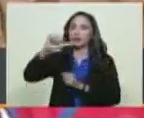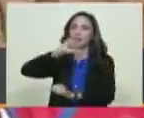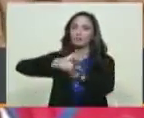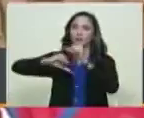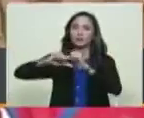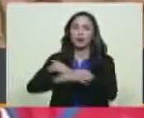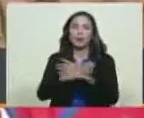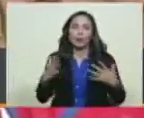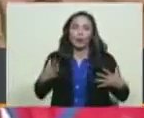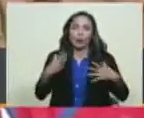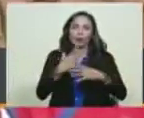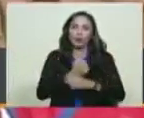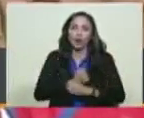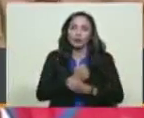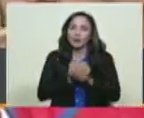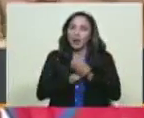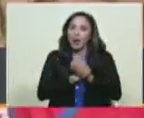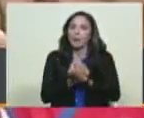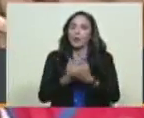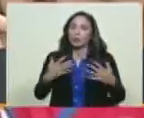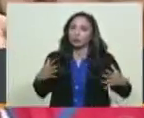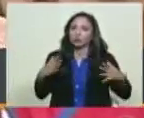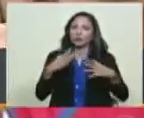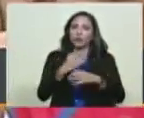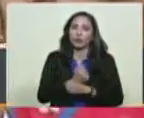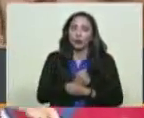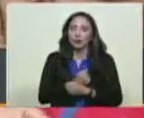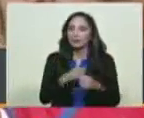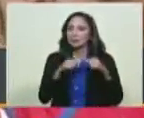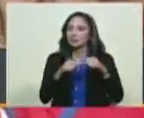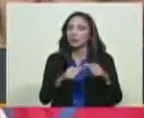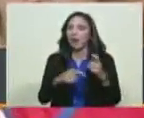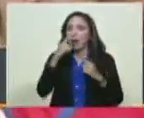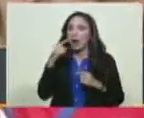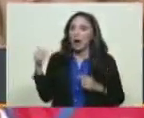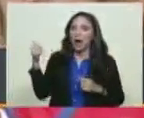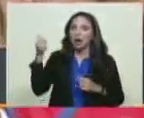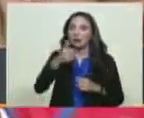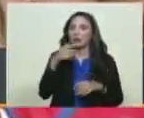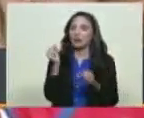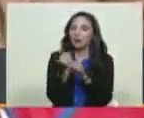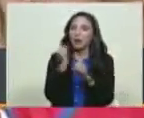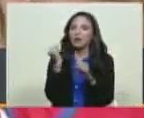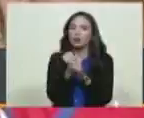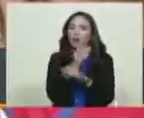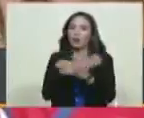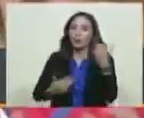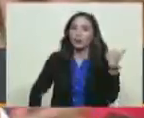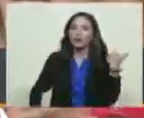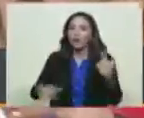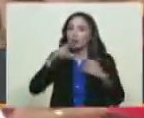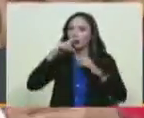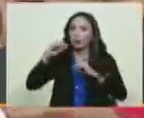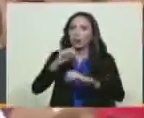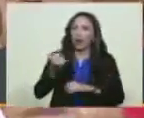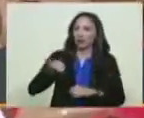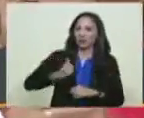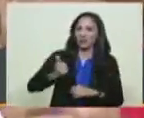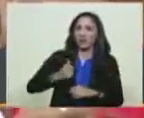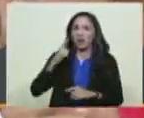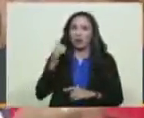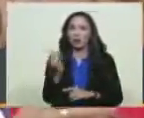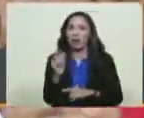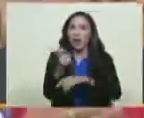esa confianza que nos ha dado durante todos estos años de su gestión no es cualquier cosa tener un